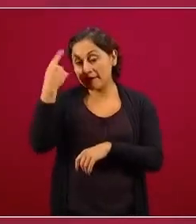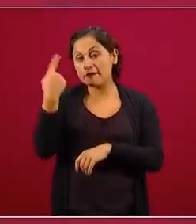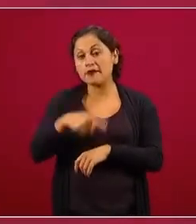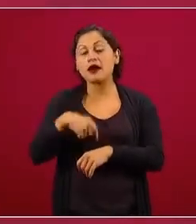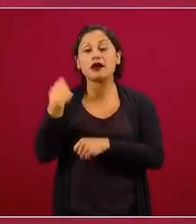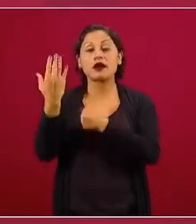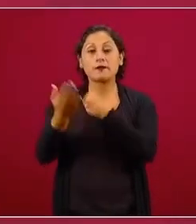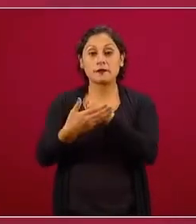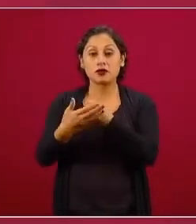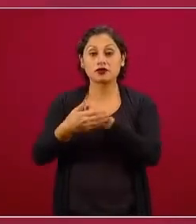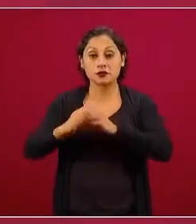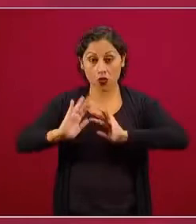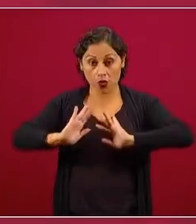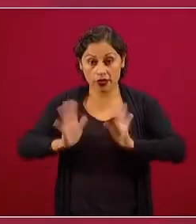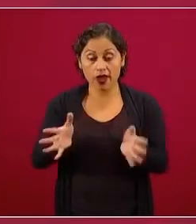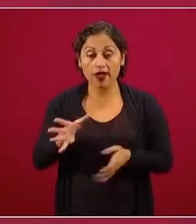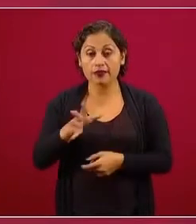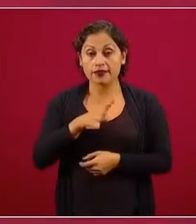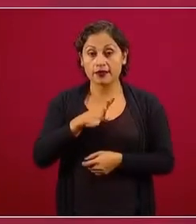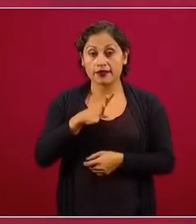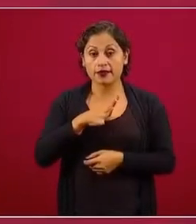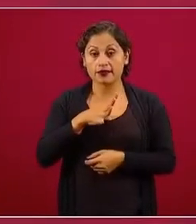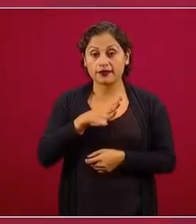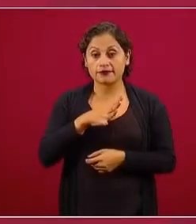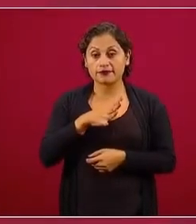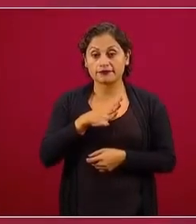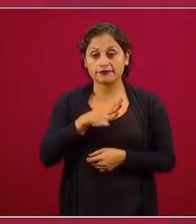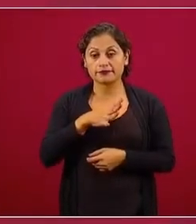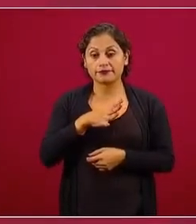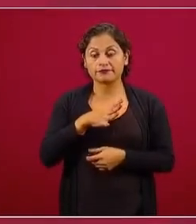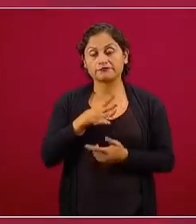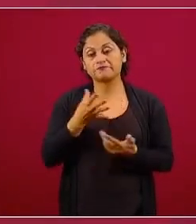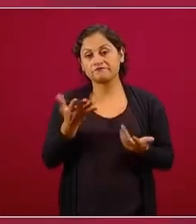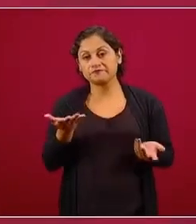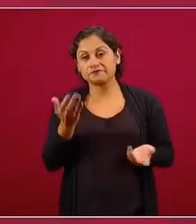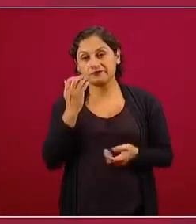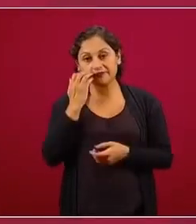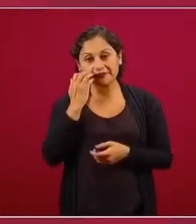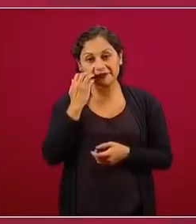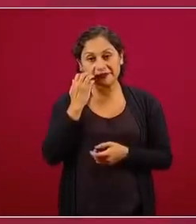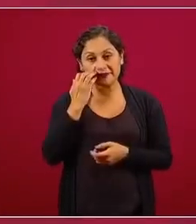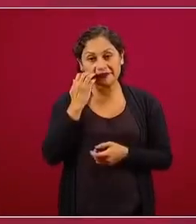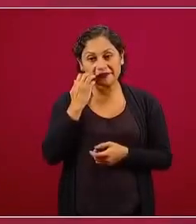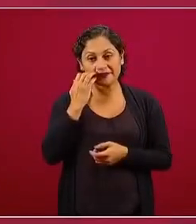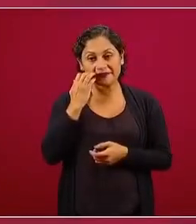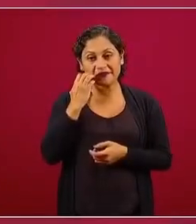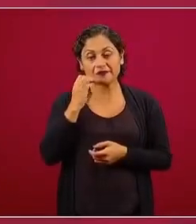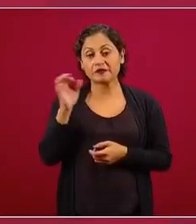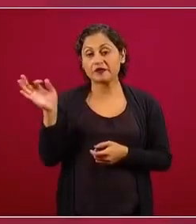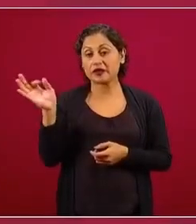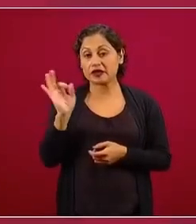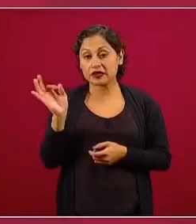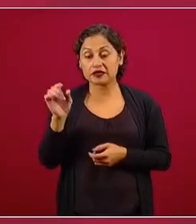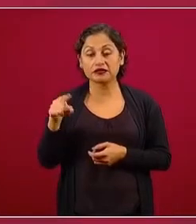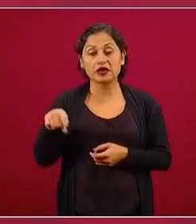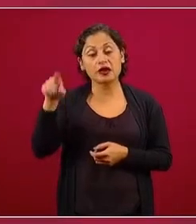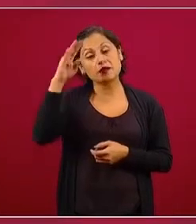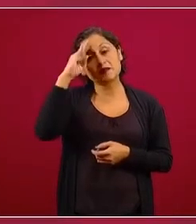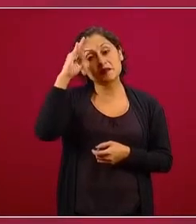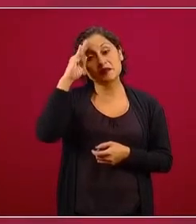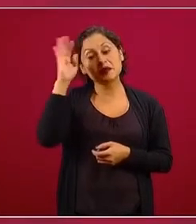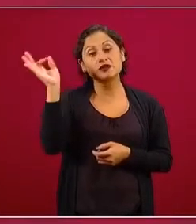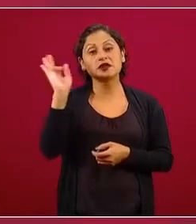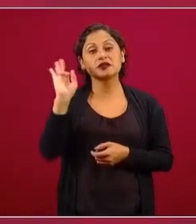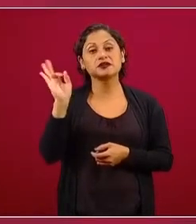la disponibilidad de una vacuna, que esto se percibe más bien pudiera ser para el primer trimestre